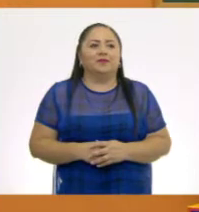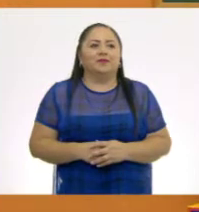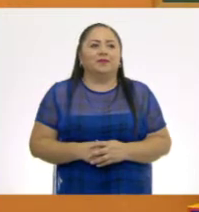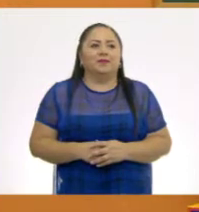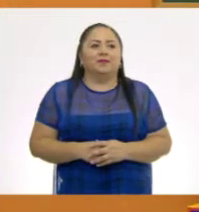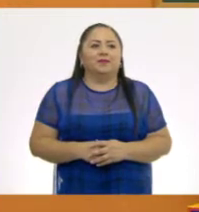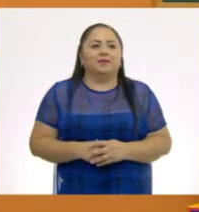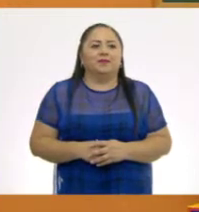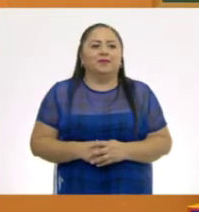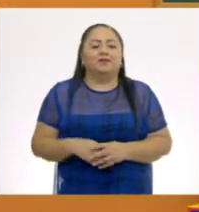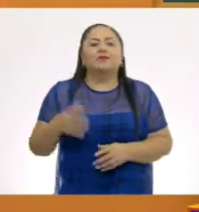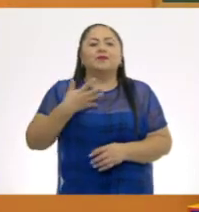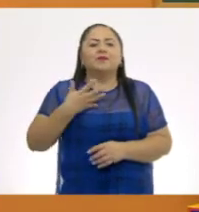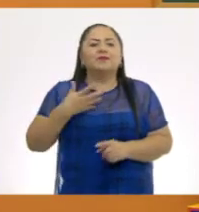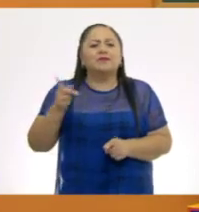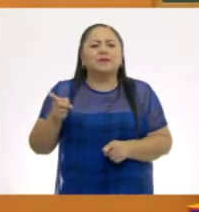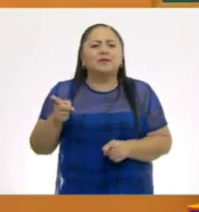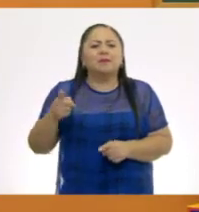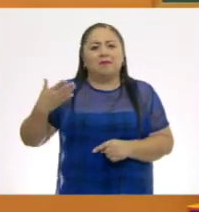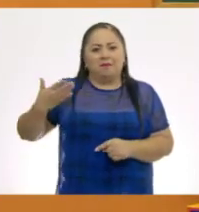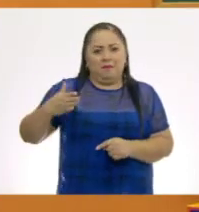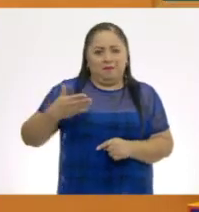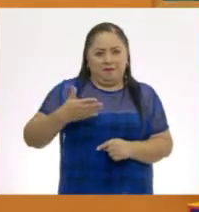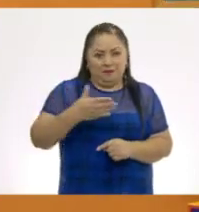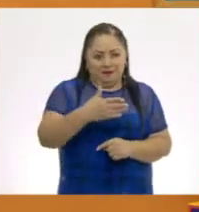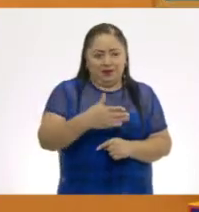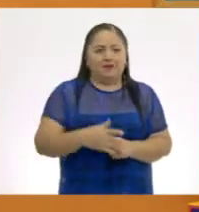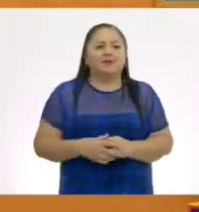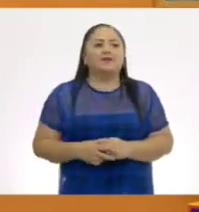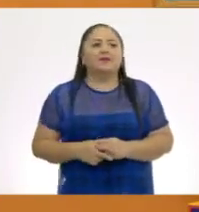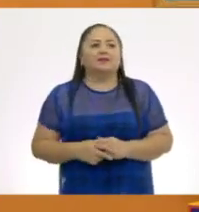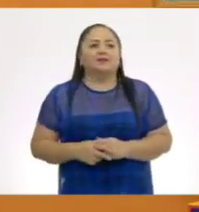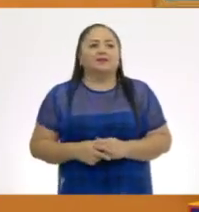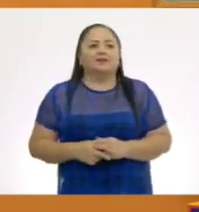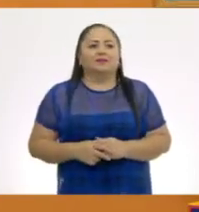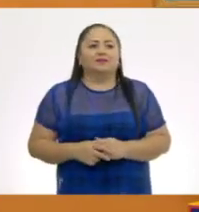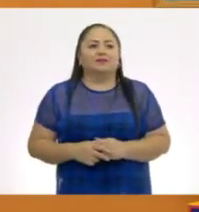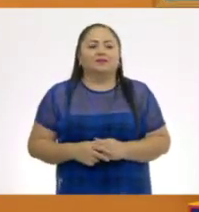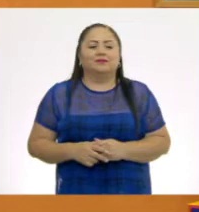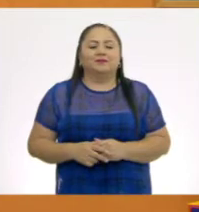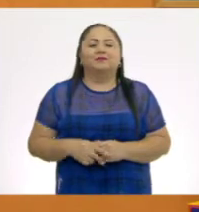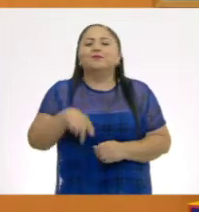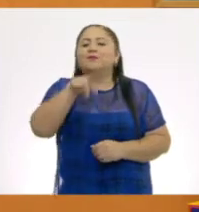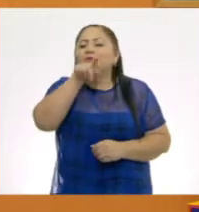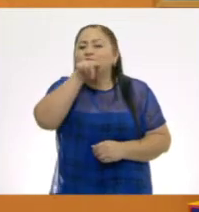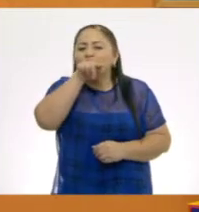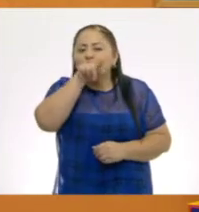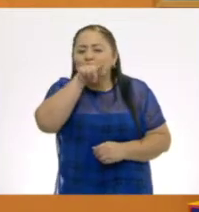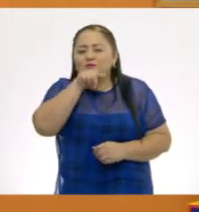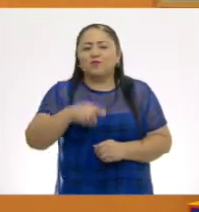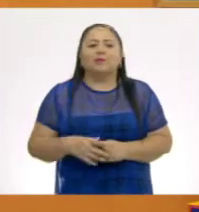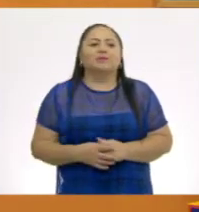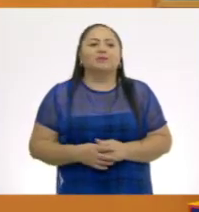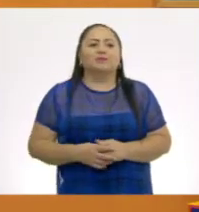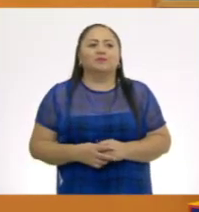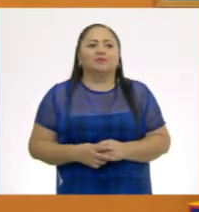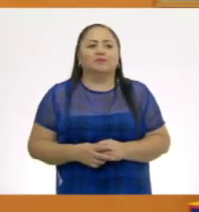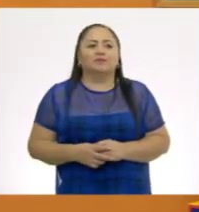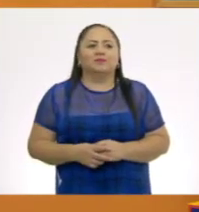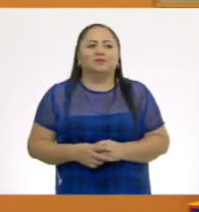Sí. Aquí tenemos... Un pez. Un pez. ¡Ay, un pajarito! Un pajarito.